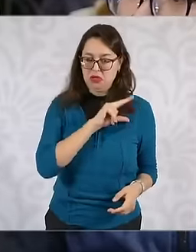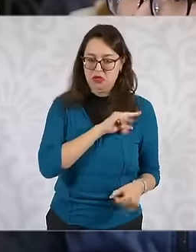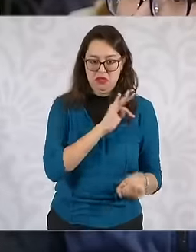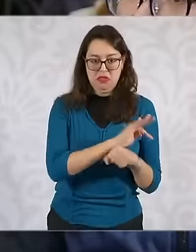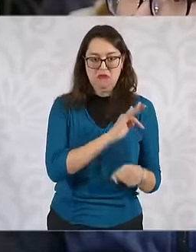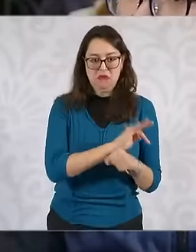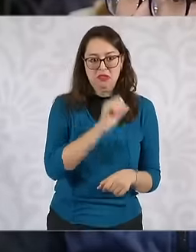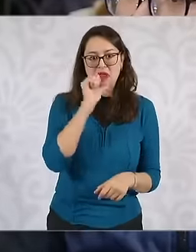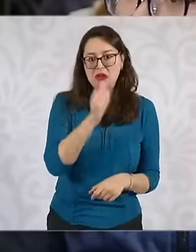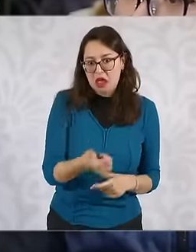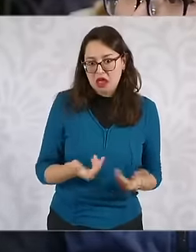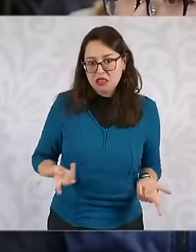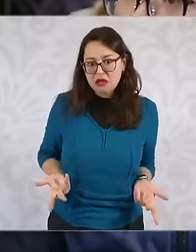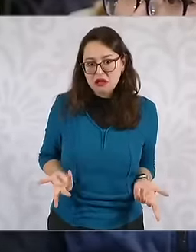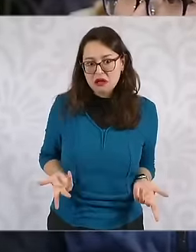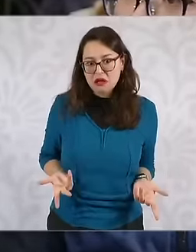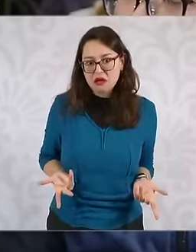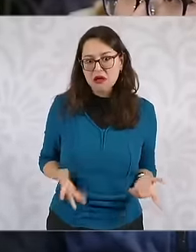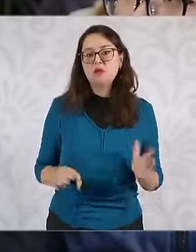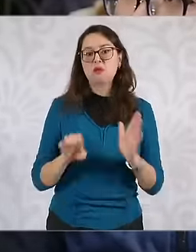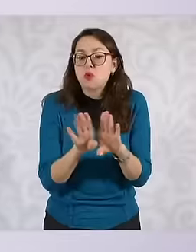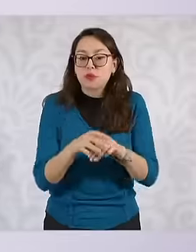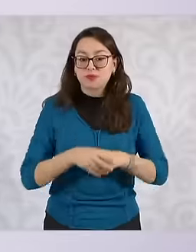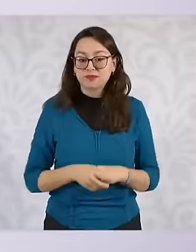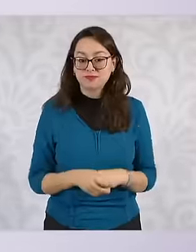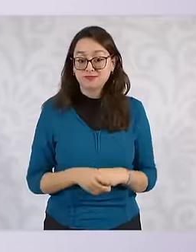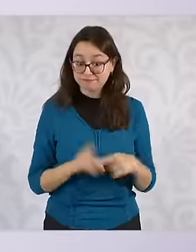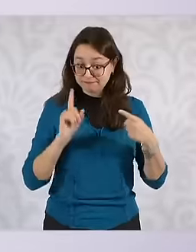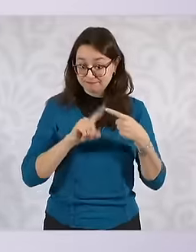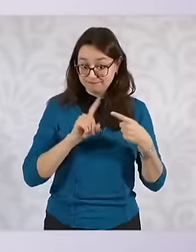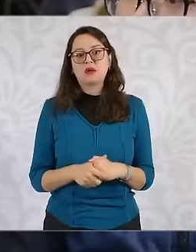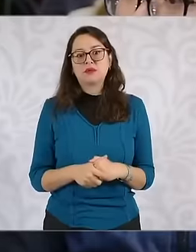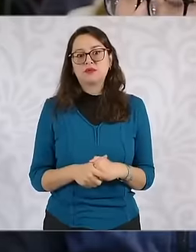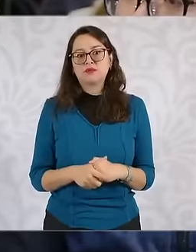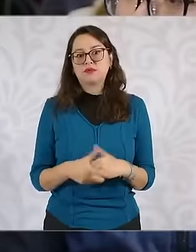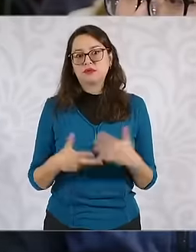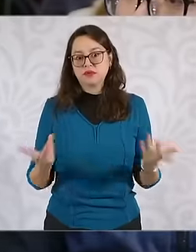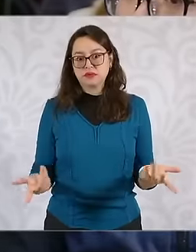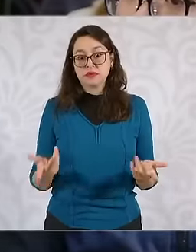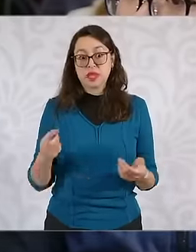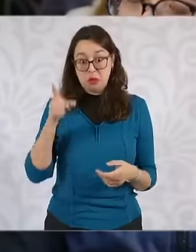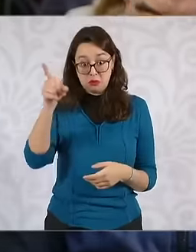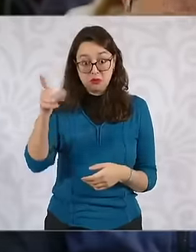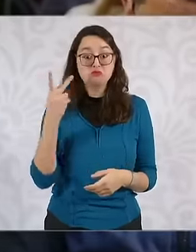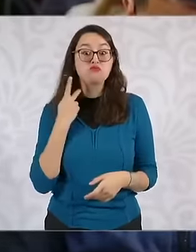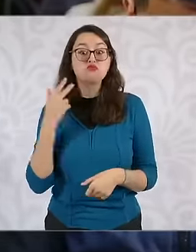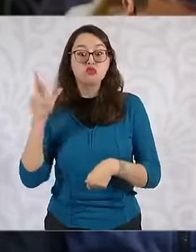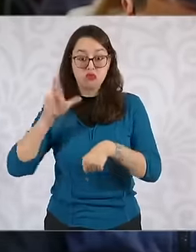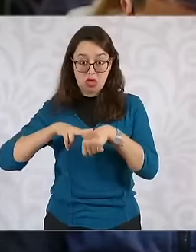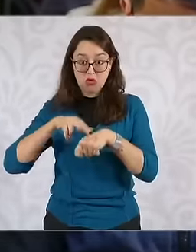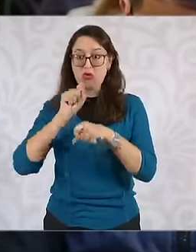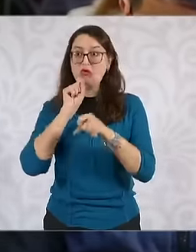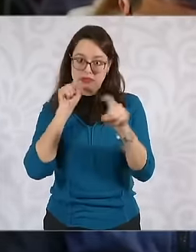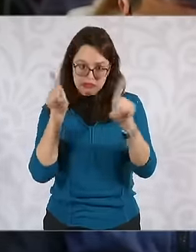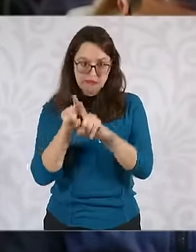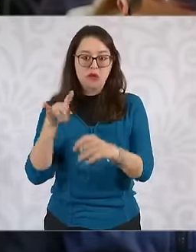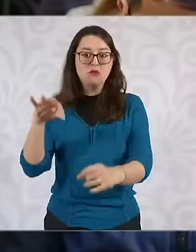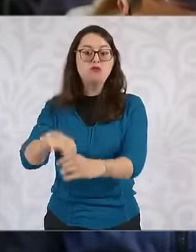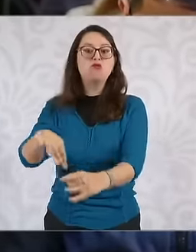Por ejemplo, si se podría alguna iniciativa para elegir al procurador, que sean y no